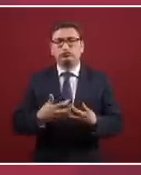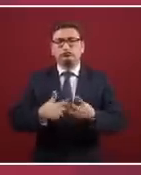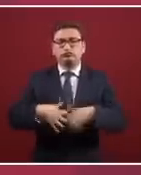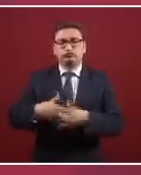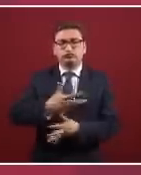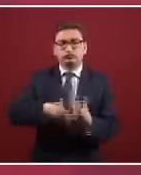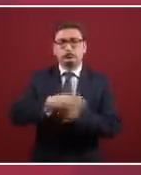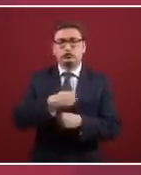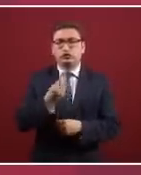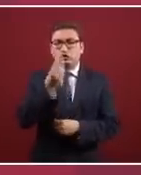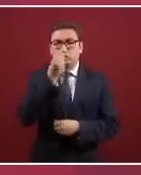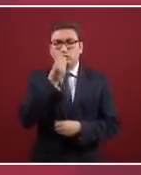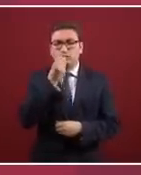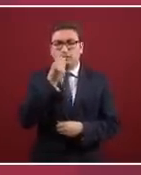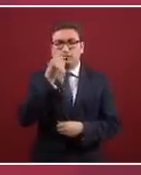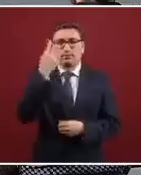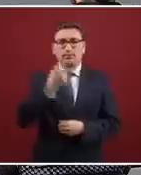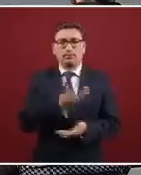México.